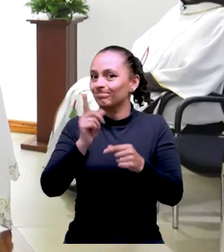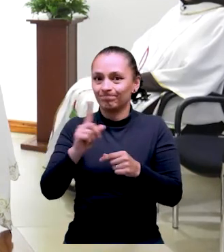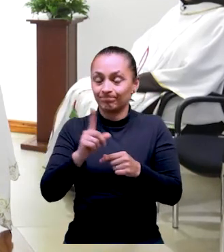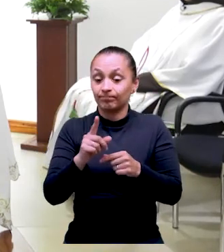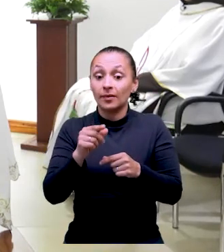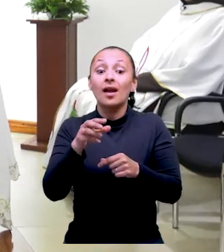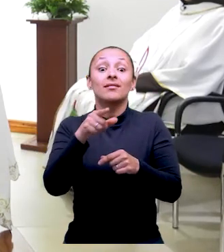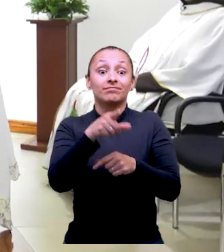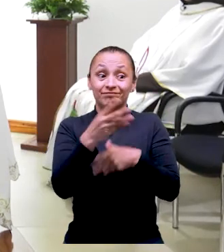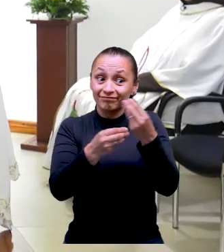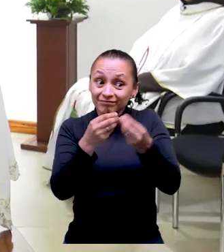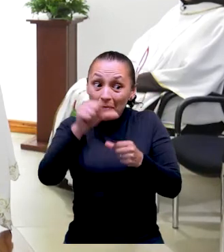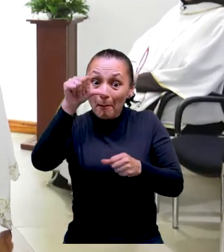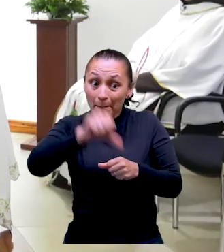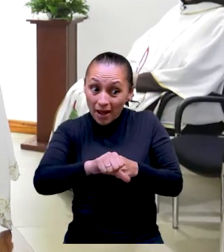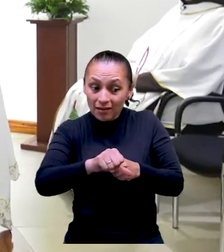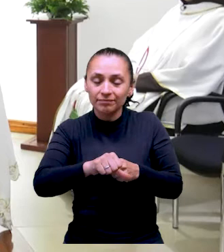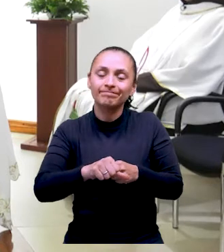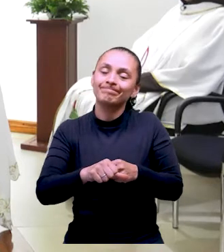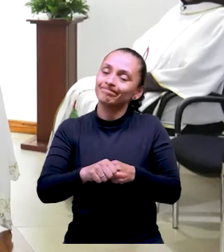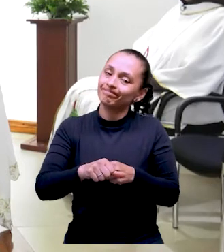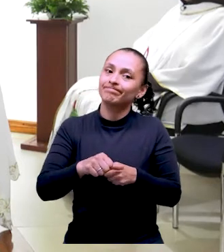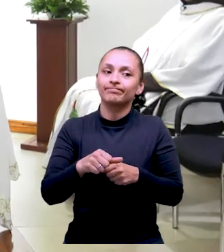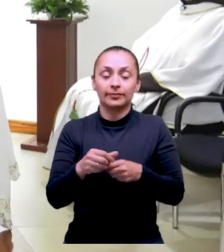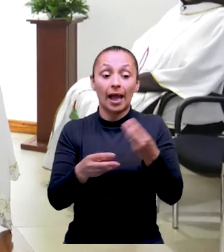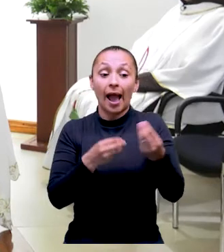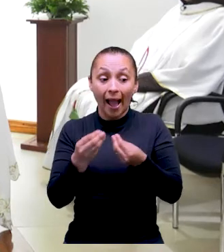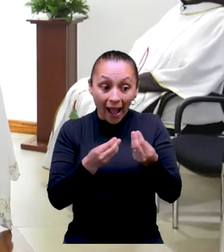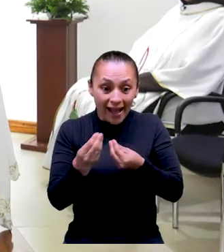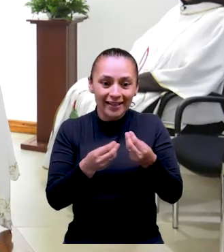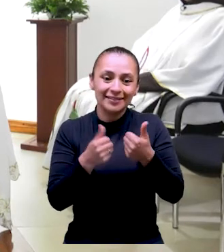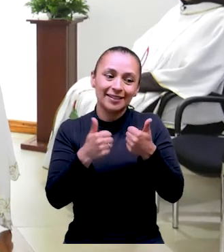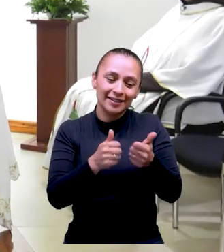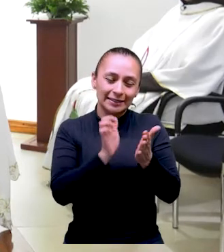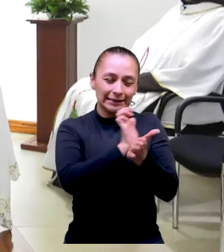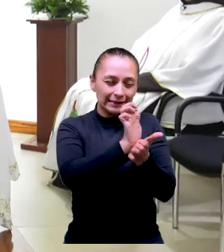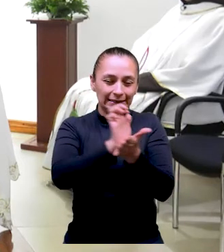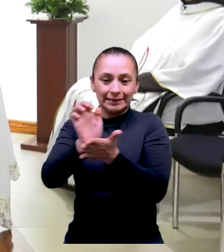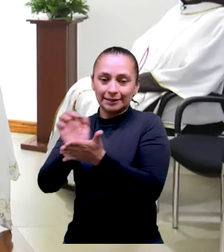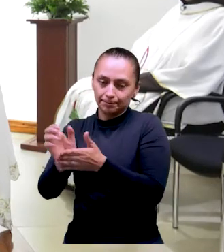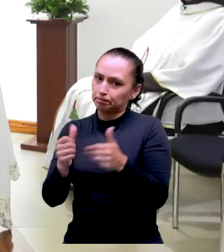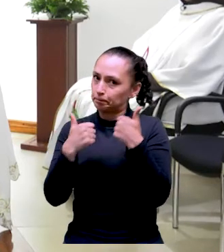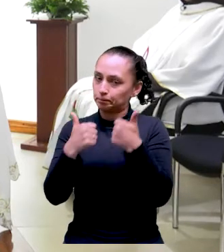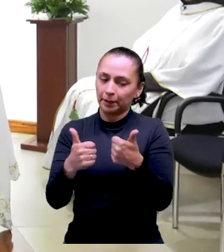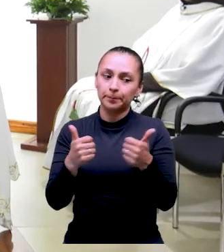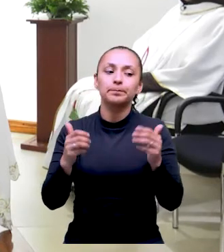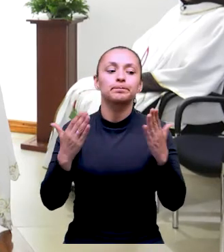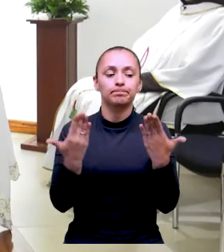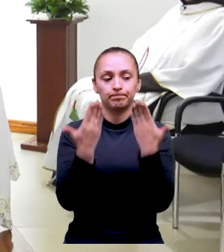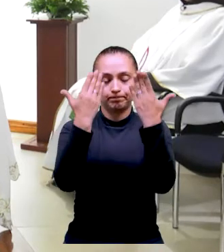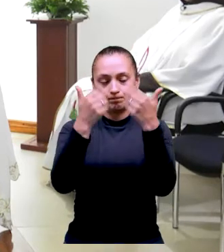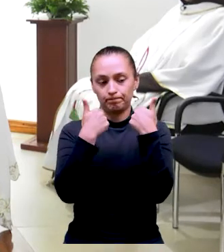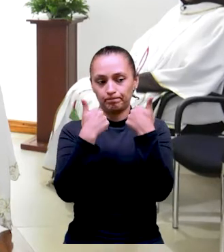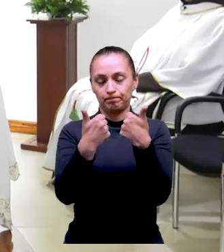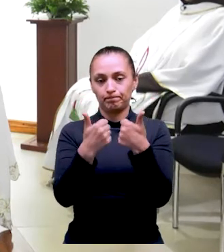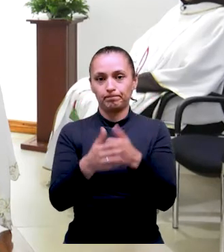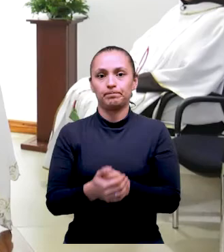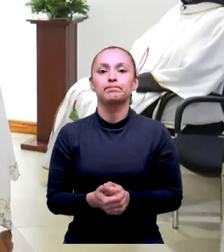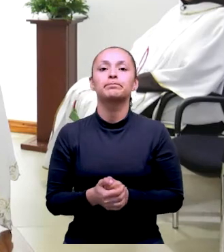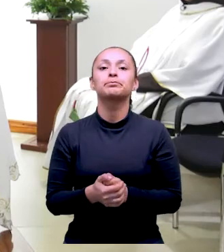si se apartan de estas cosas harán bien les deseamos completo bienestar